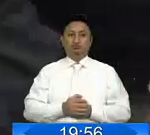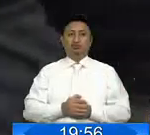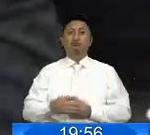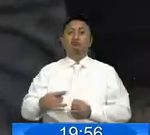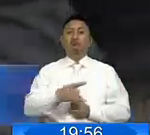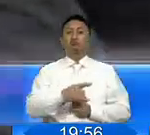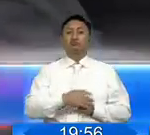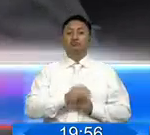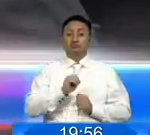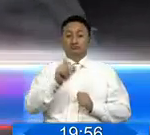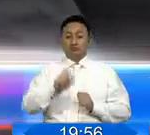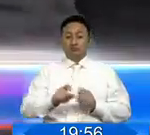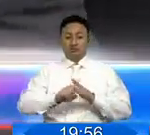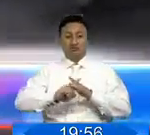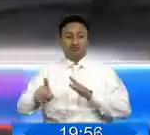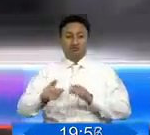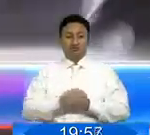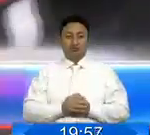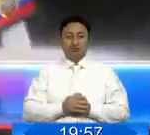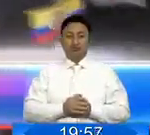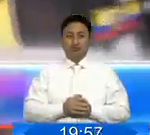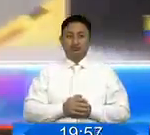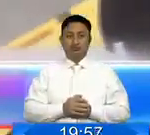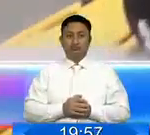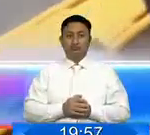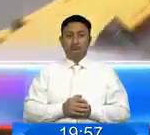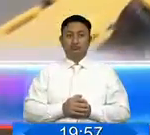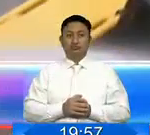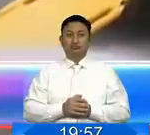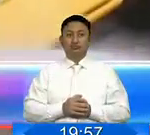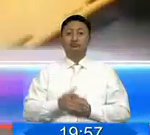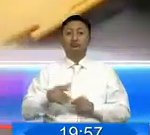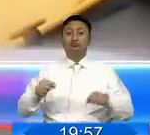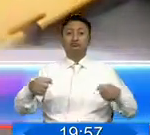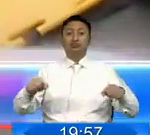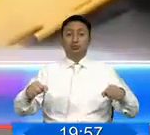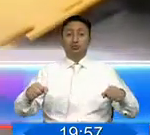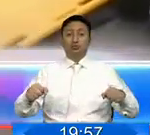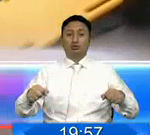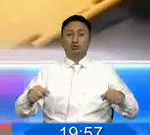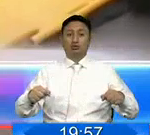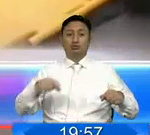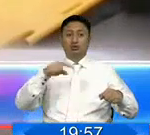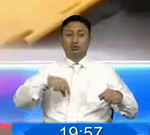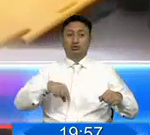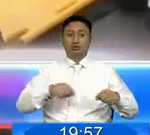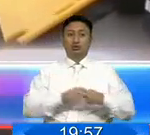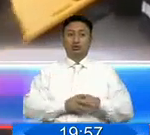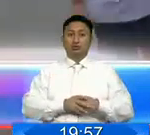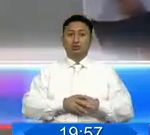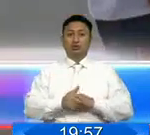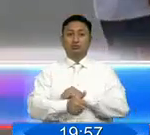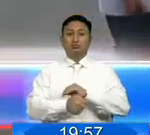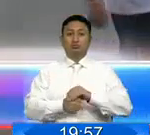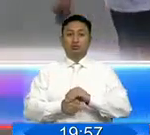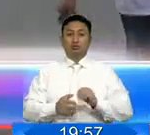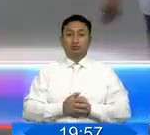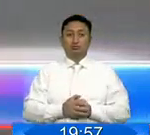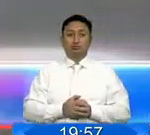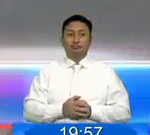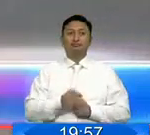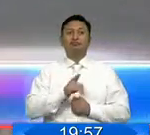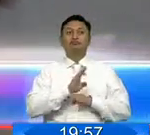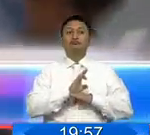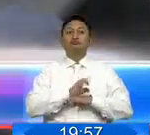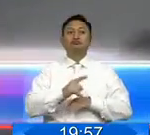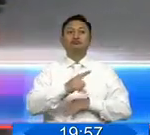se ha retirado del lugar del accidente, así mismo como la moto también la han retirado, la ha escondido por el lugar. De acuerdo con los